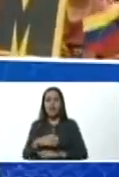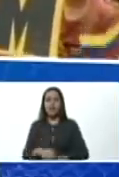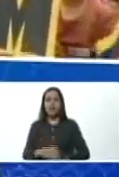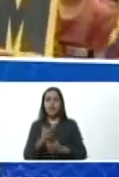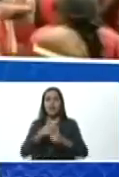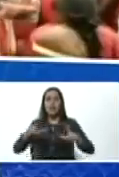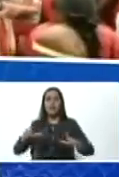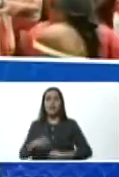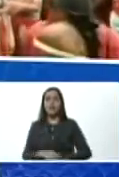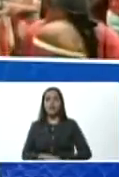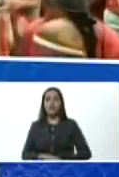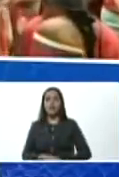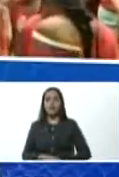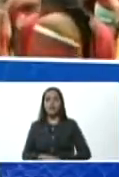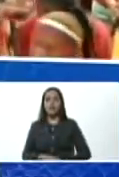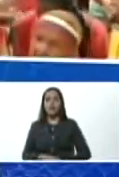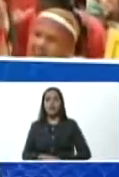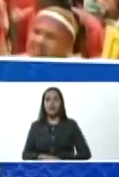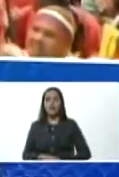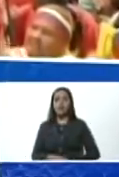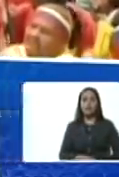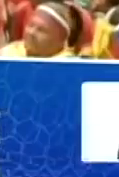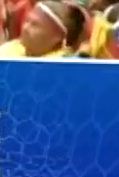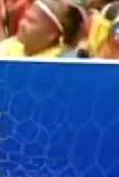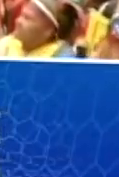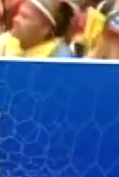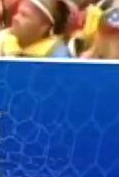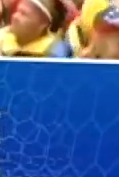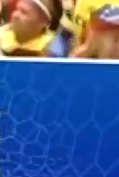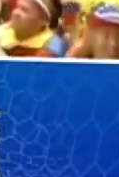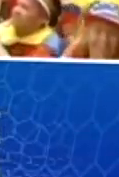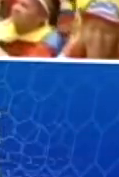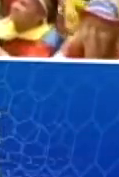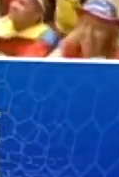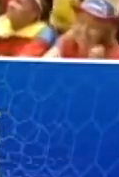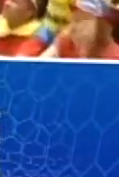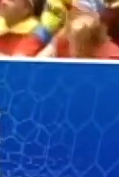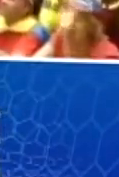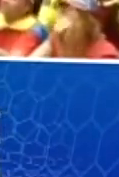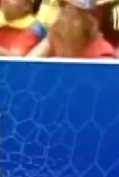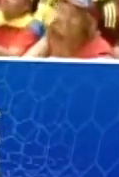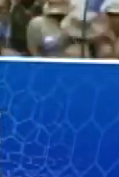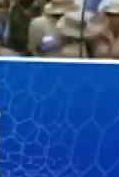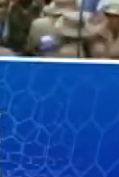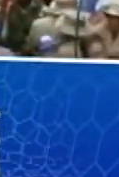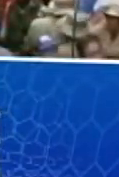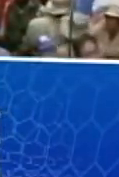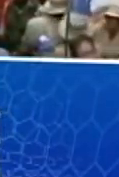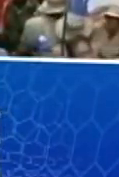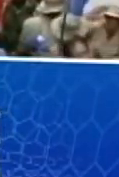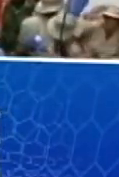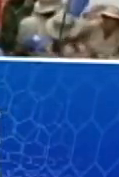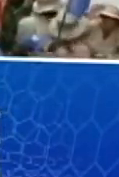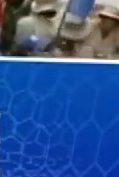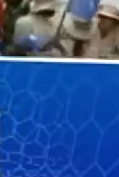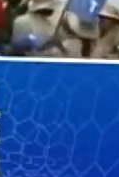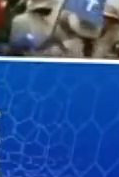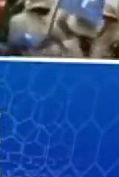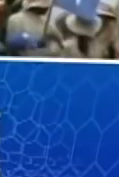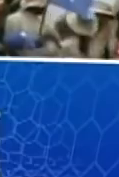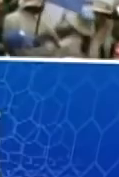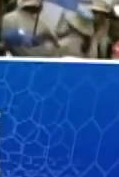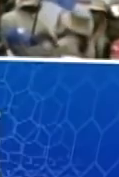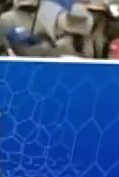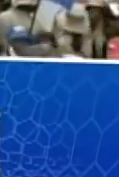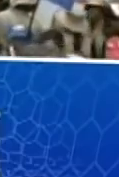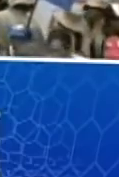Miles de hombres y mujeres pero miles de miles. Impresionante,